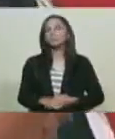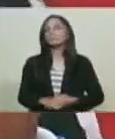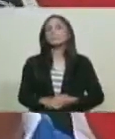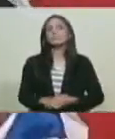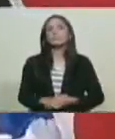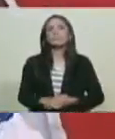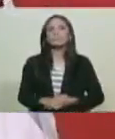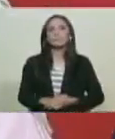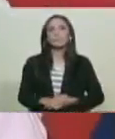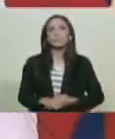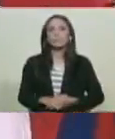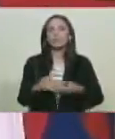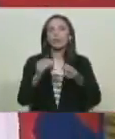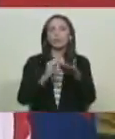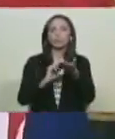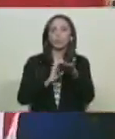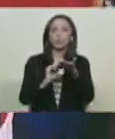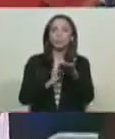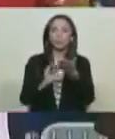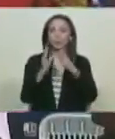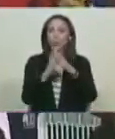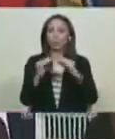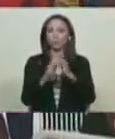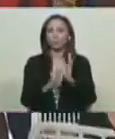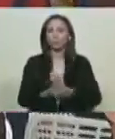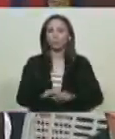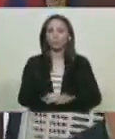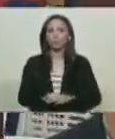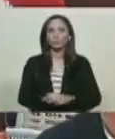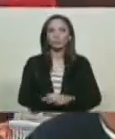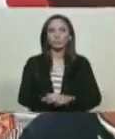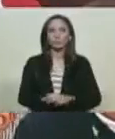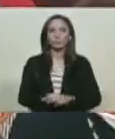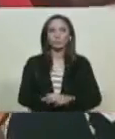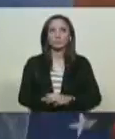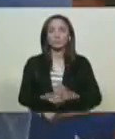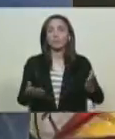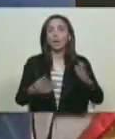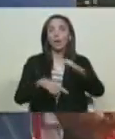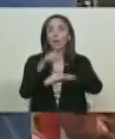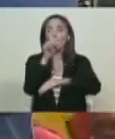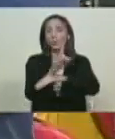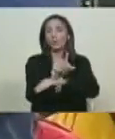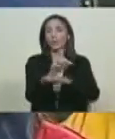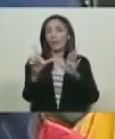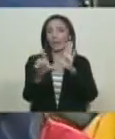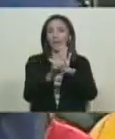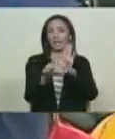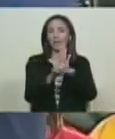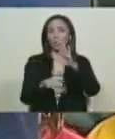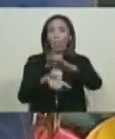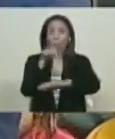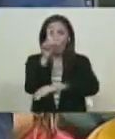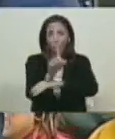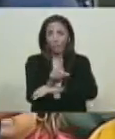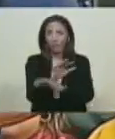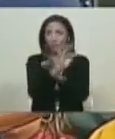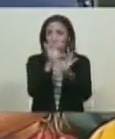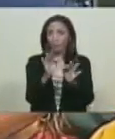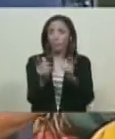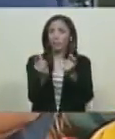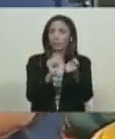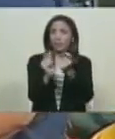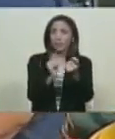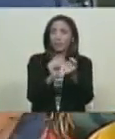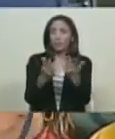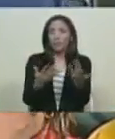derrota de la guerra económica. Nos lo decía el camarada, la única ley constituyente discutida por